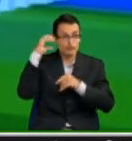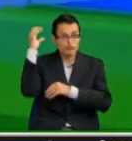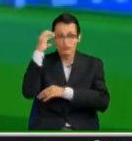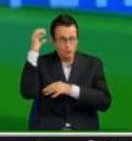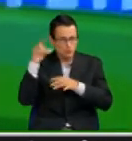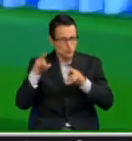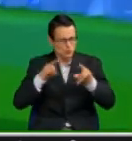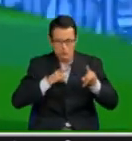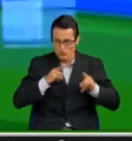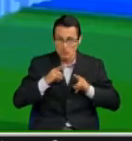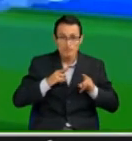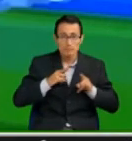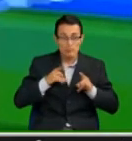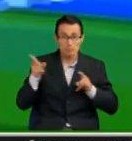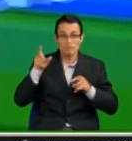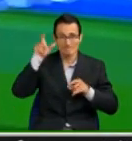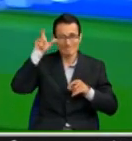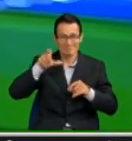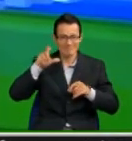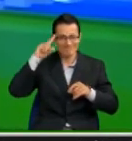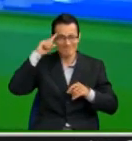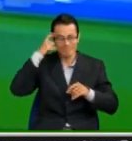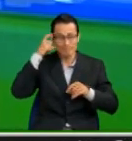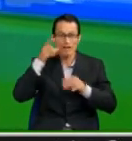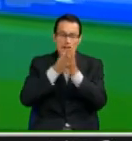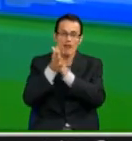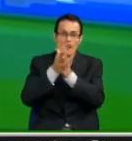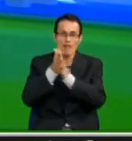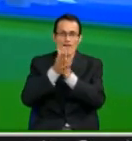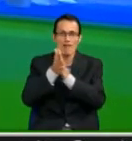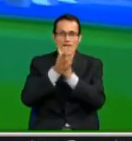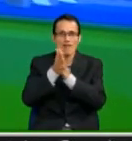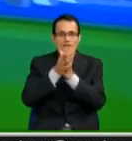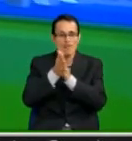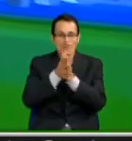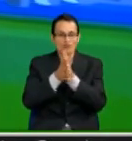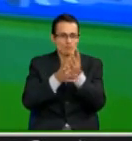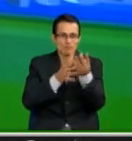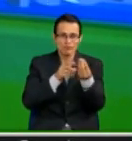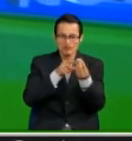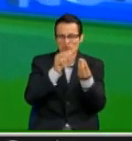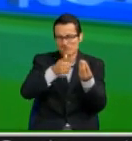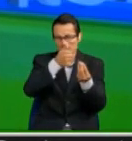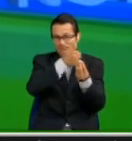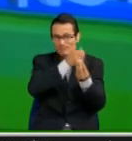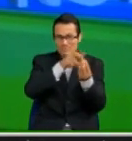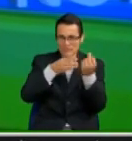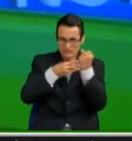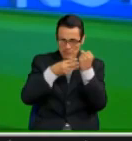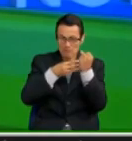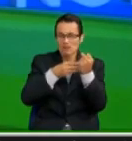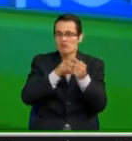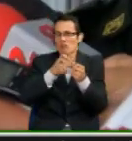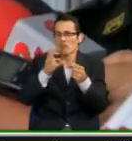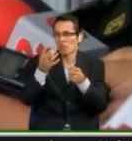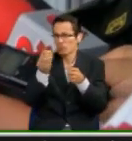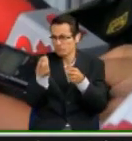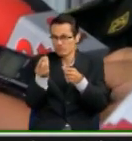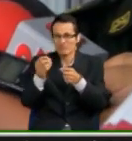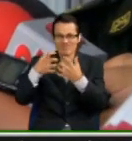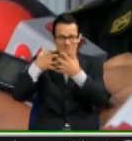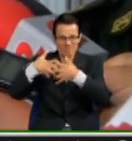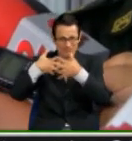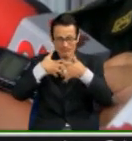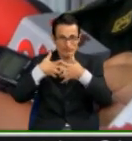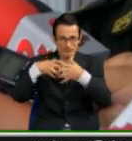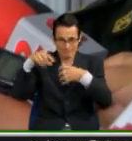mandatario seccional se pronunció al término de una reunión entre directivos del SENA y empresarios de la región. Hoy creo que es